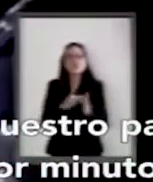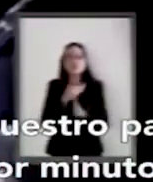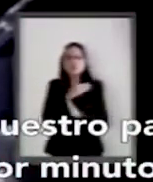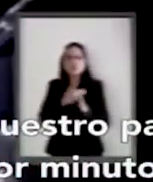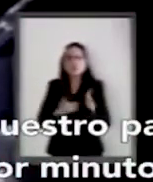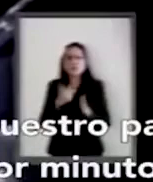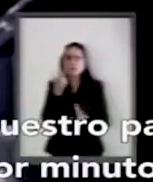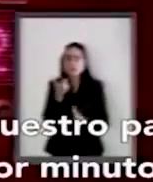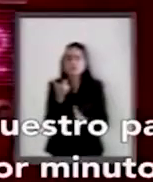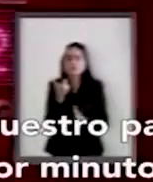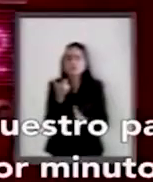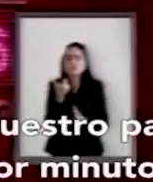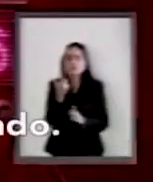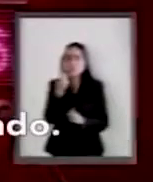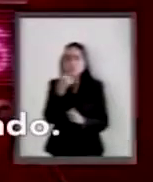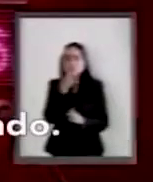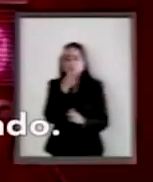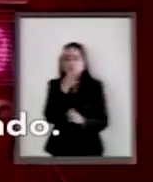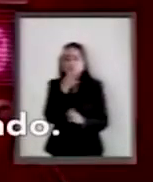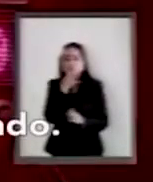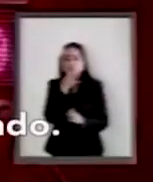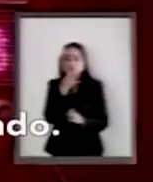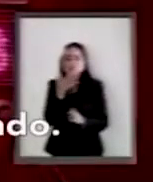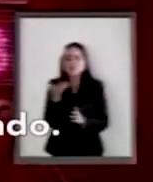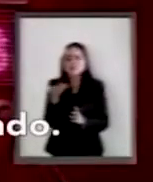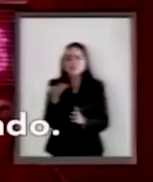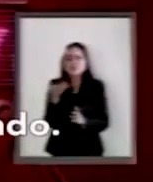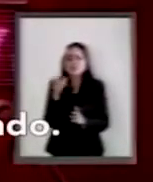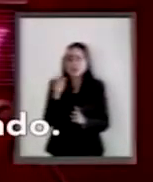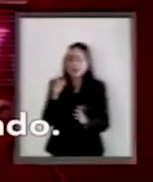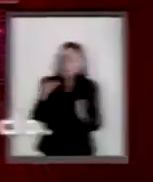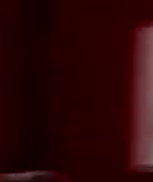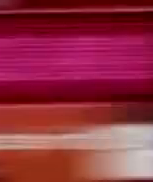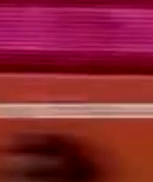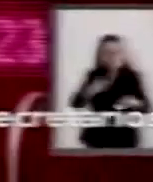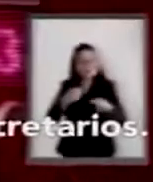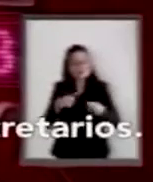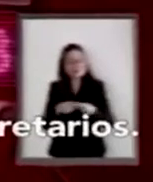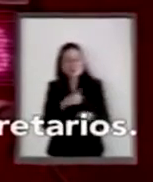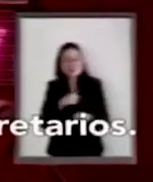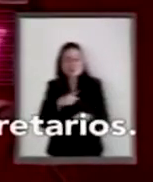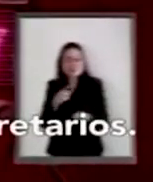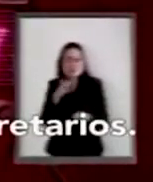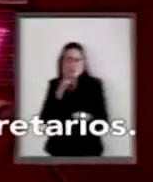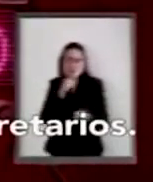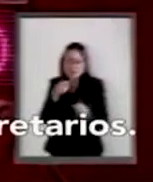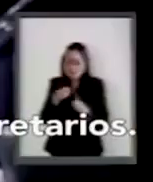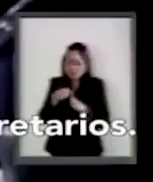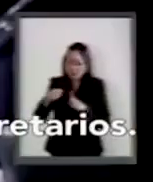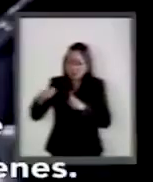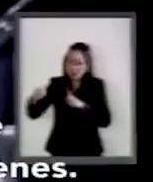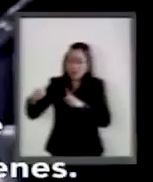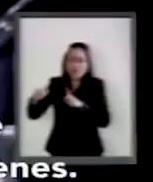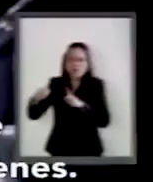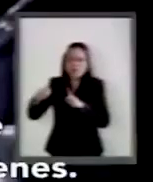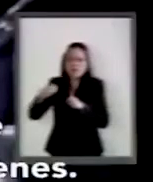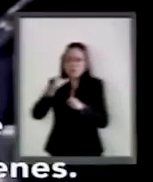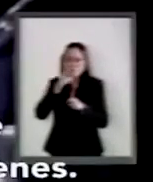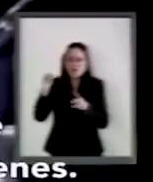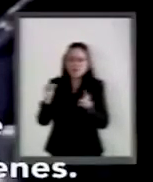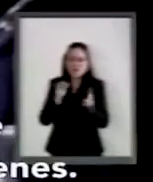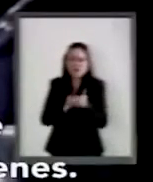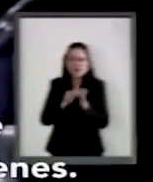1,5 millones de pesos por minuto, 30,000 pesos por segundo. Ya no caben más ceros, secretarios.